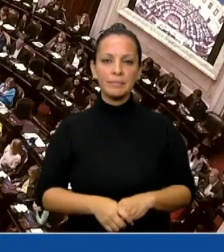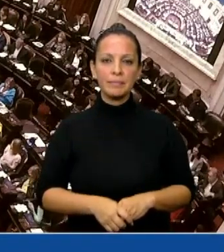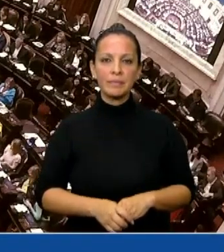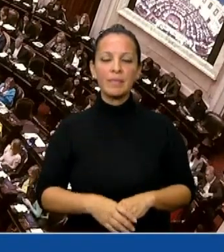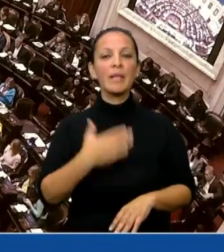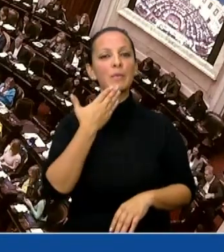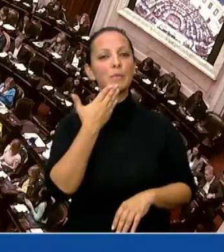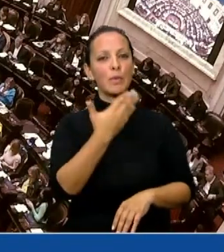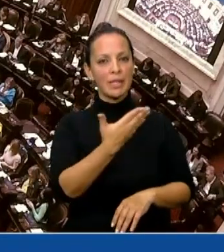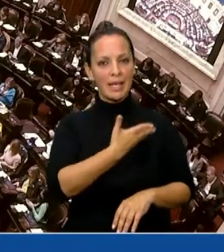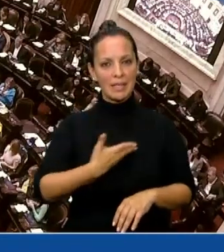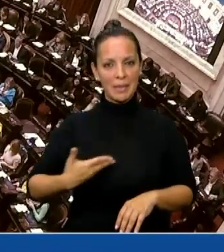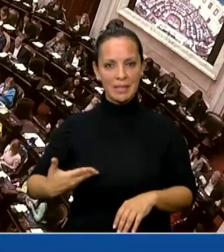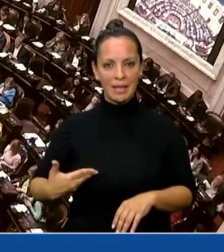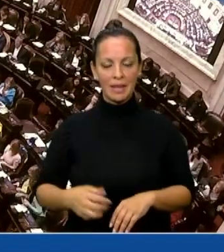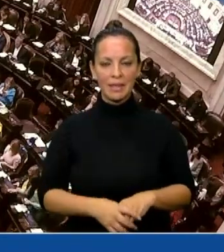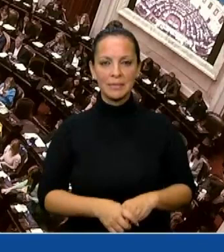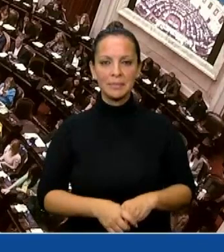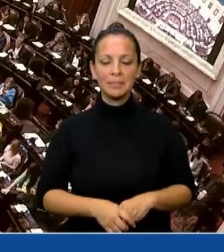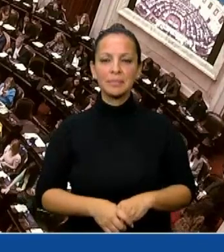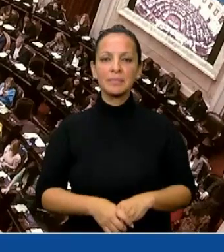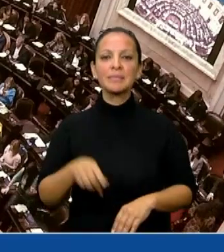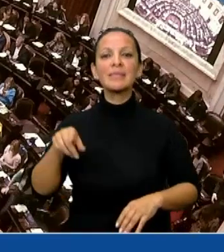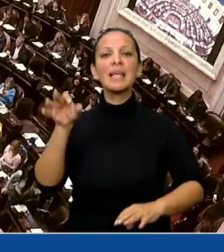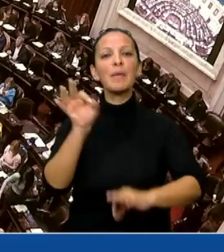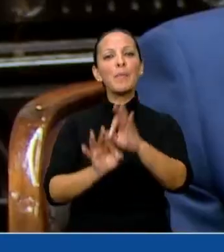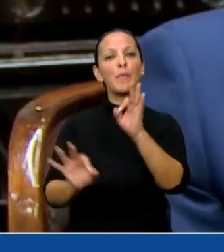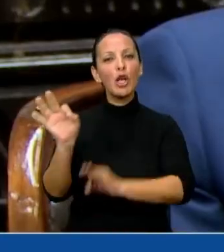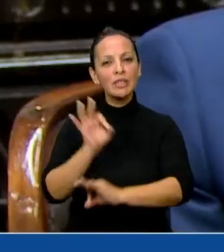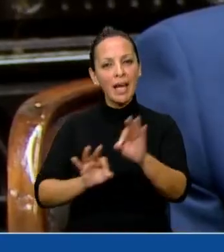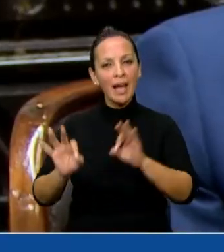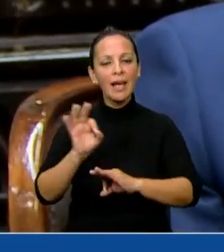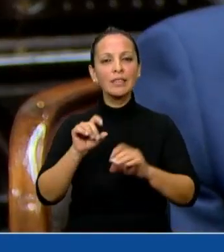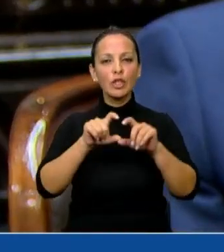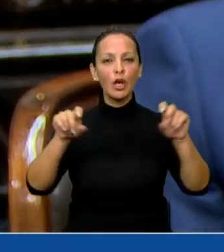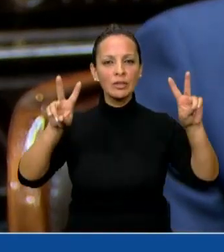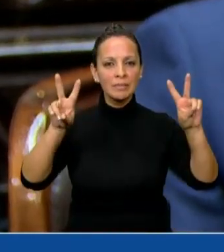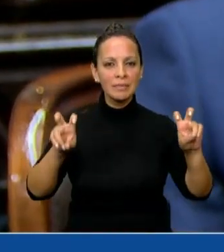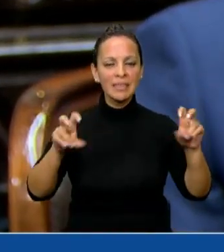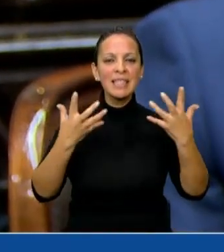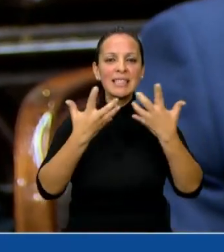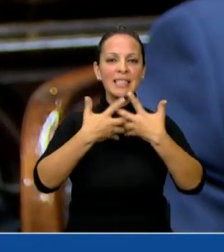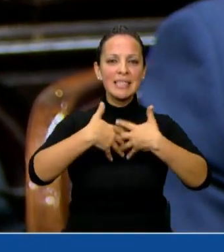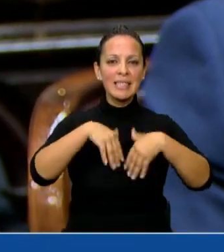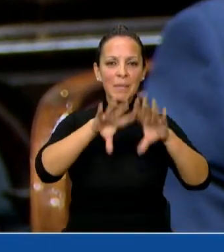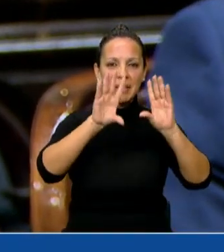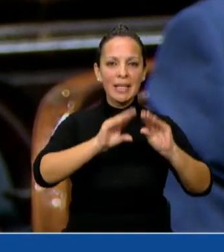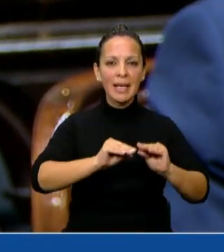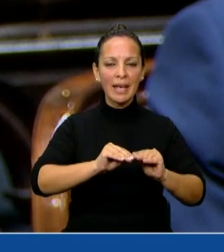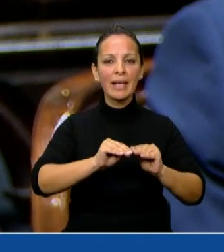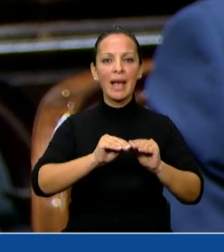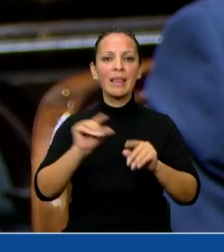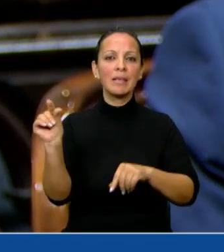Gracias, señora presidenta. El proyecto a tratar titula Sistema Integral de Cobertura